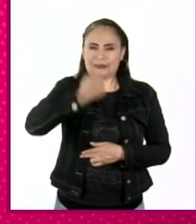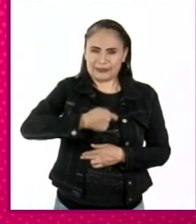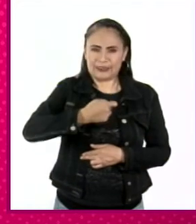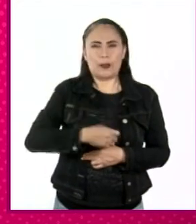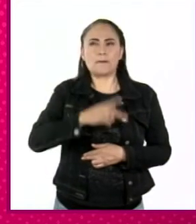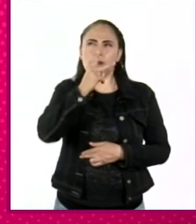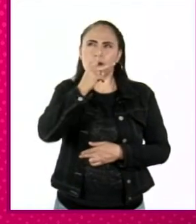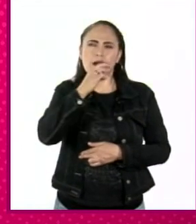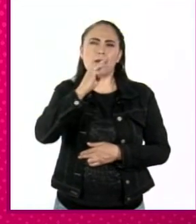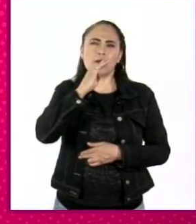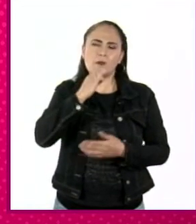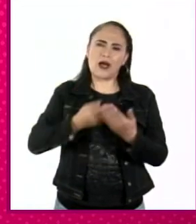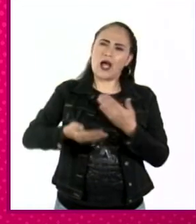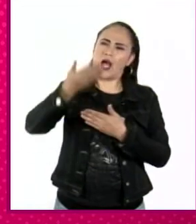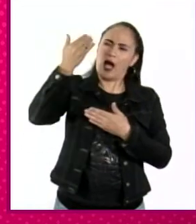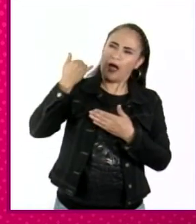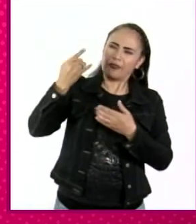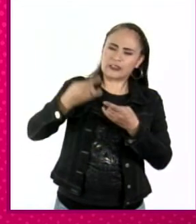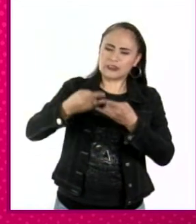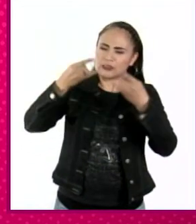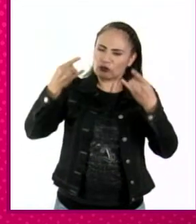nuestros padres, la historia de